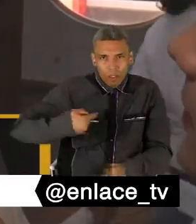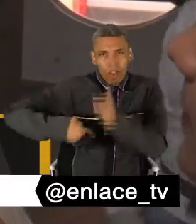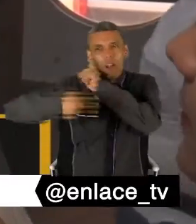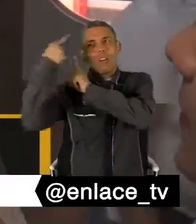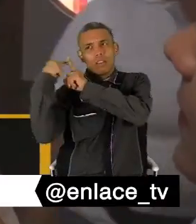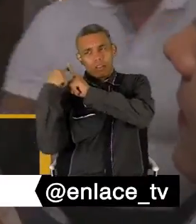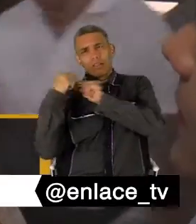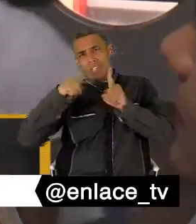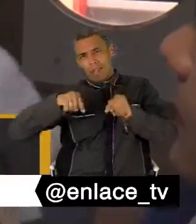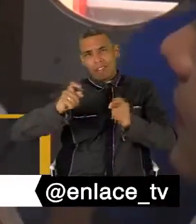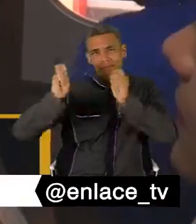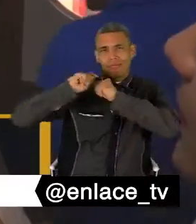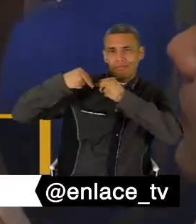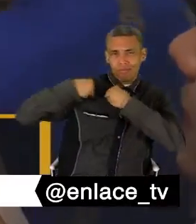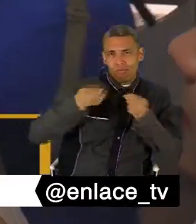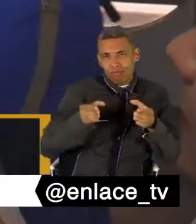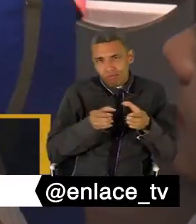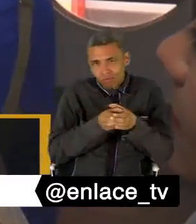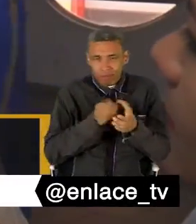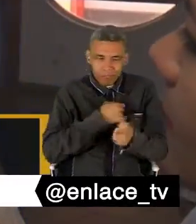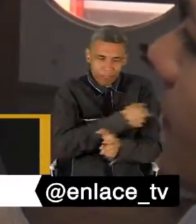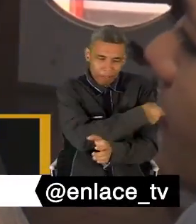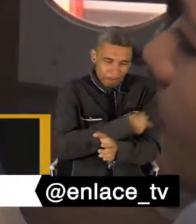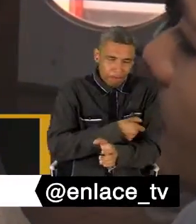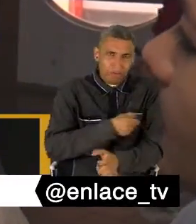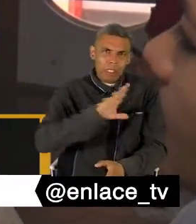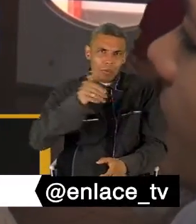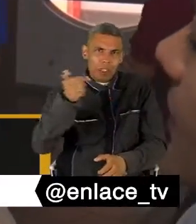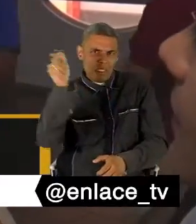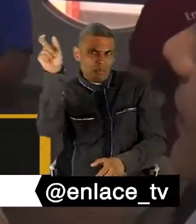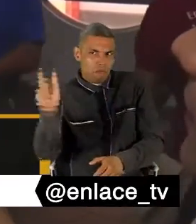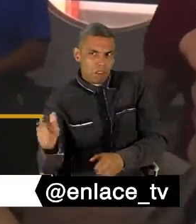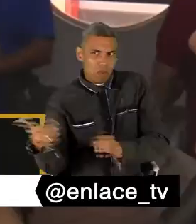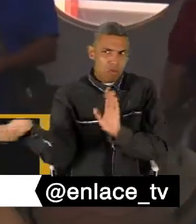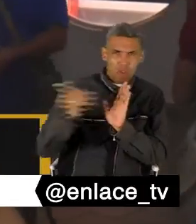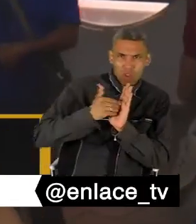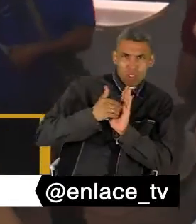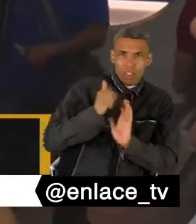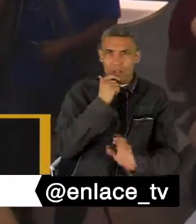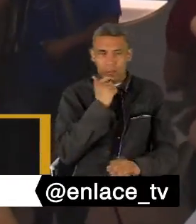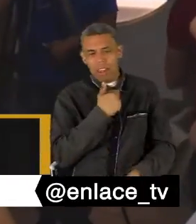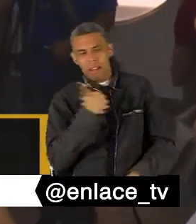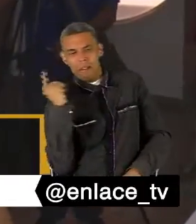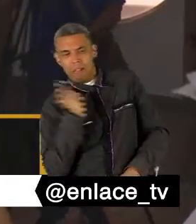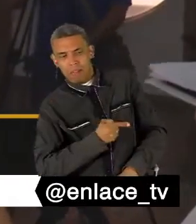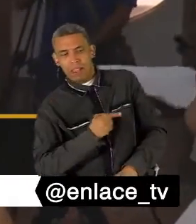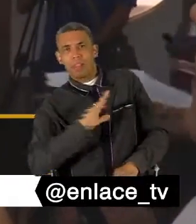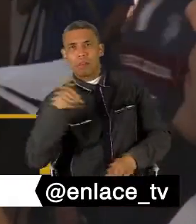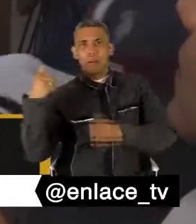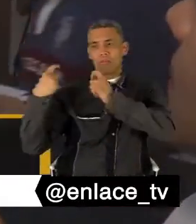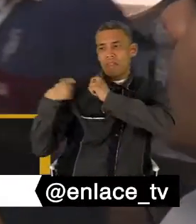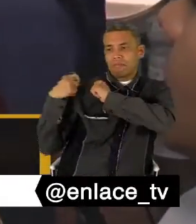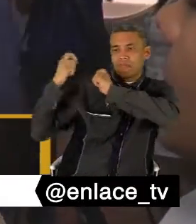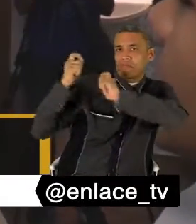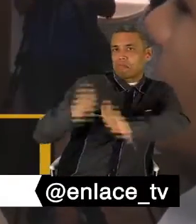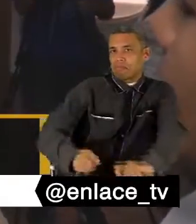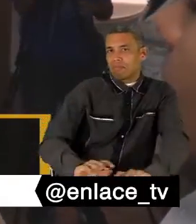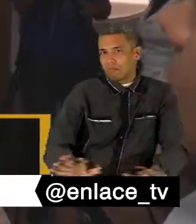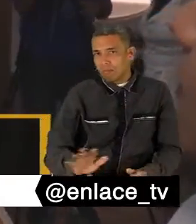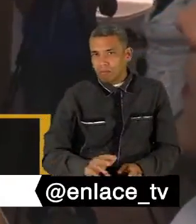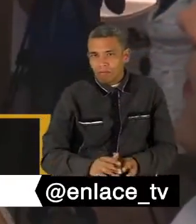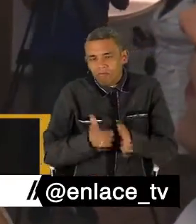fui elegido, desafortunadamente fue impugnada esa elección. Hoy nuevamente ratificamos que estoy